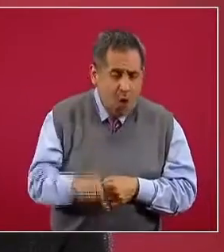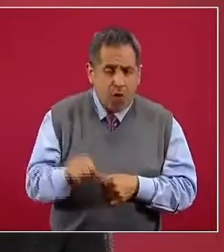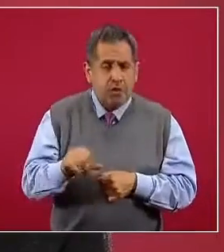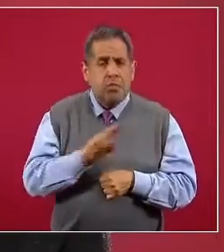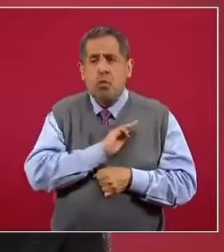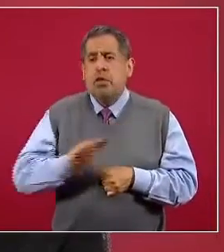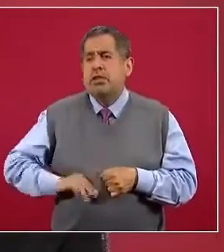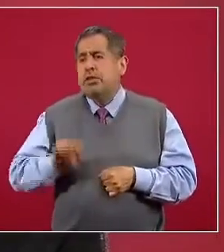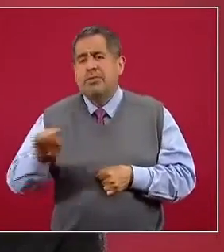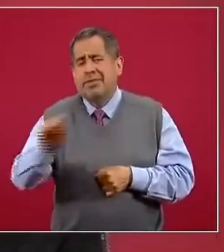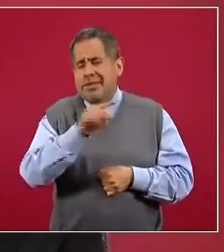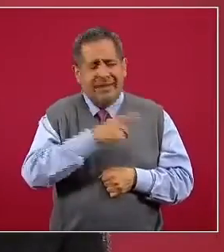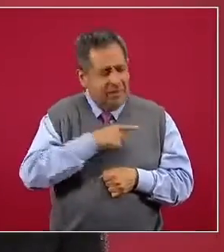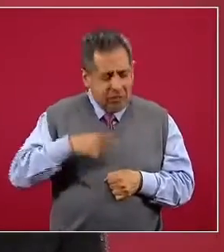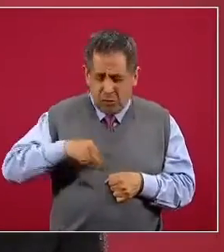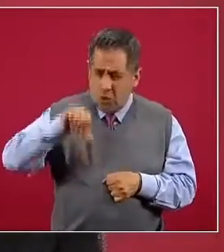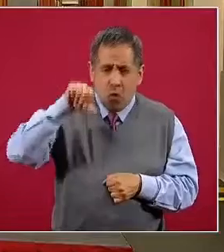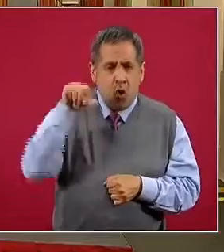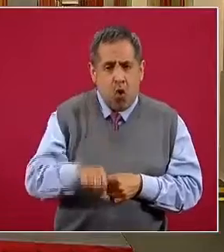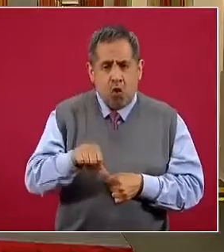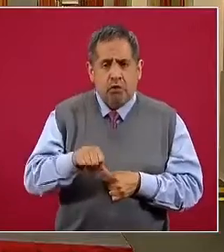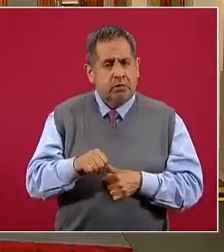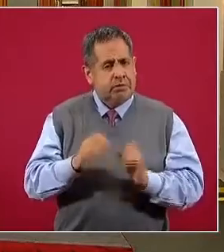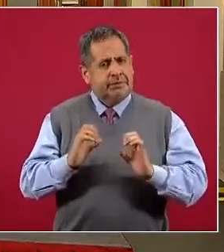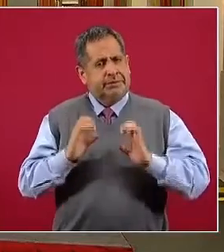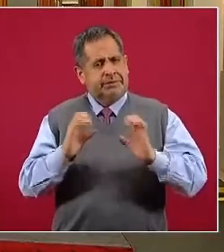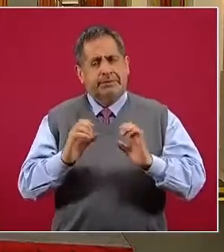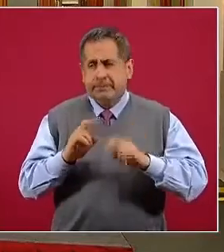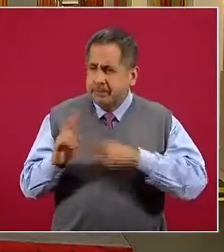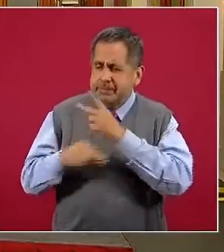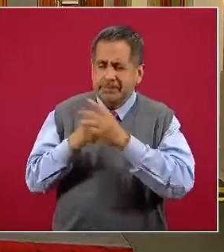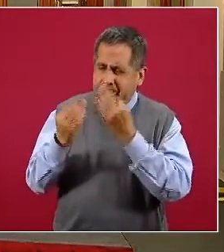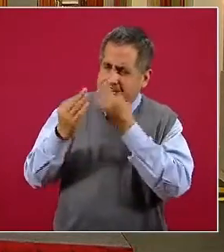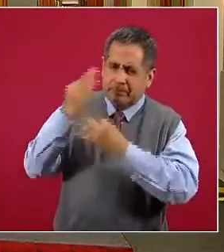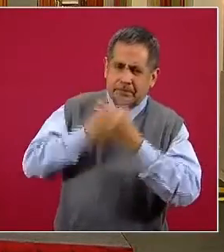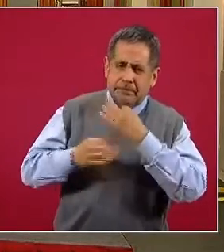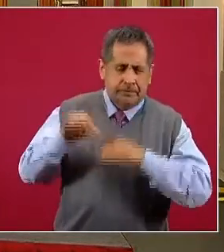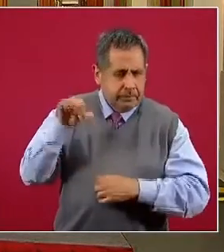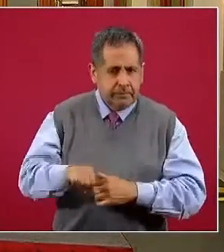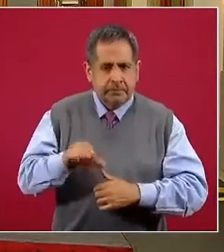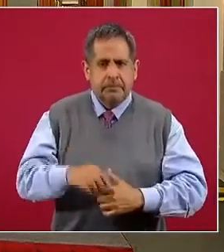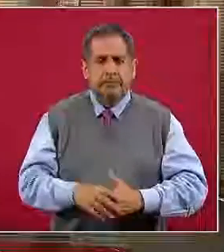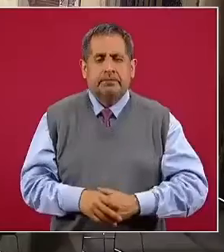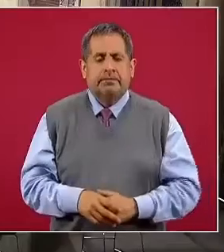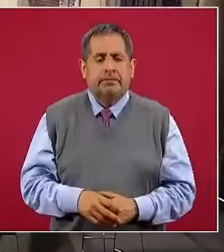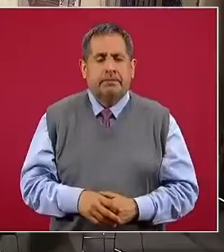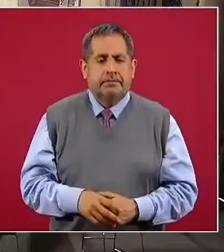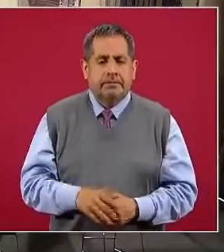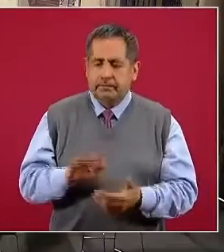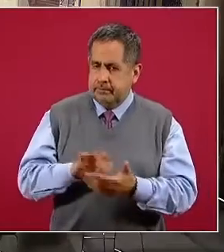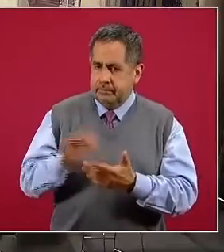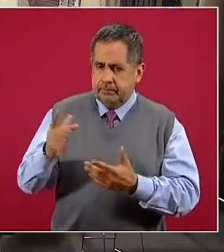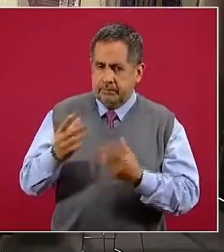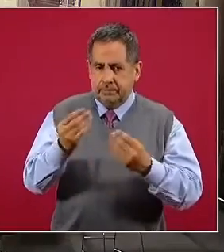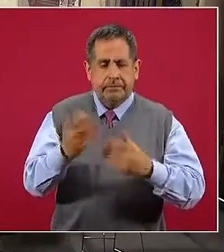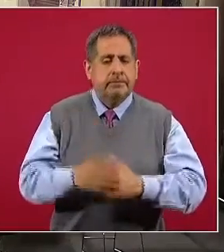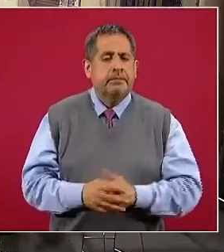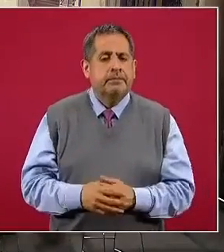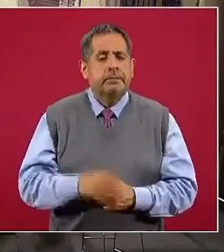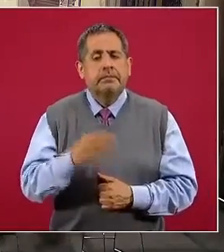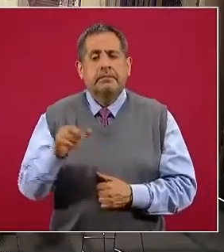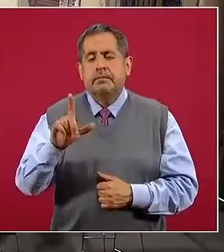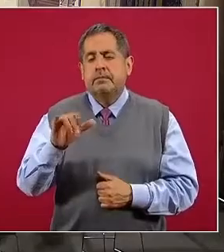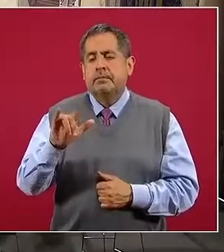municipios, hay que tener esta precaución al extremo. Muchas gracias. Liliana